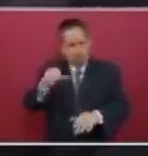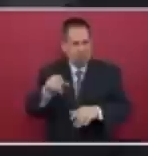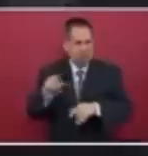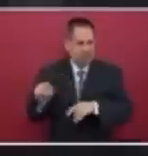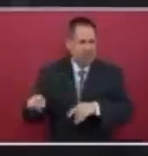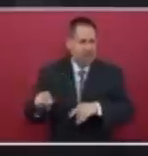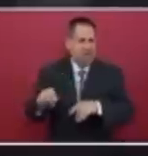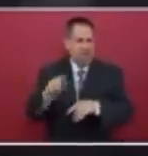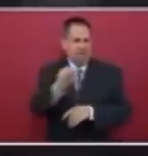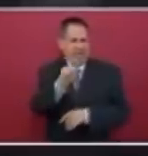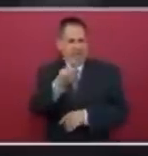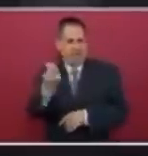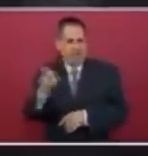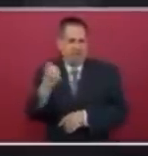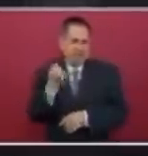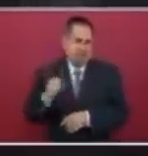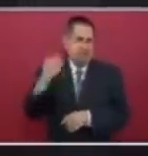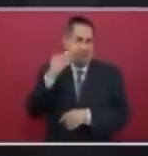para